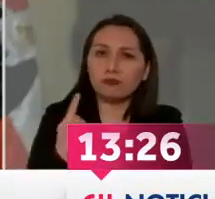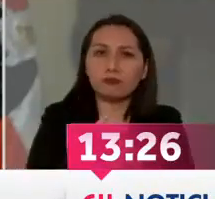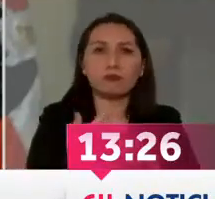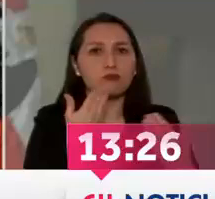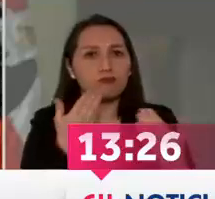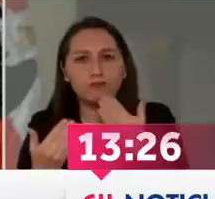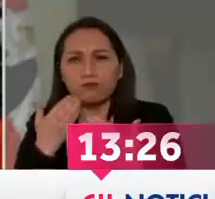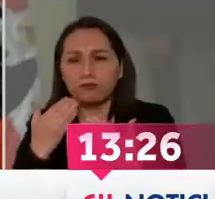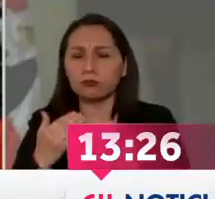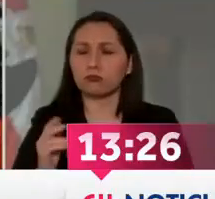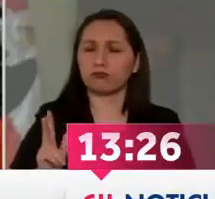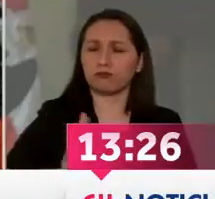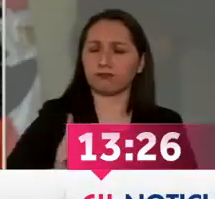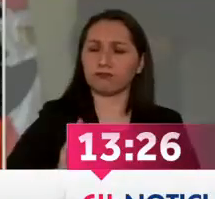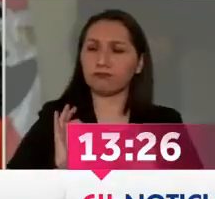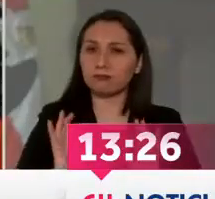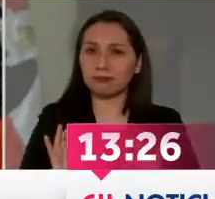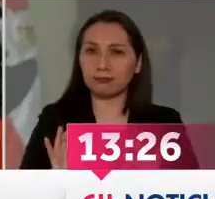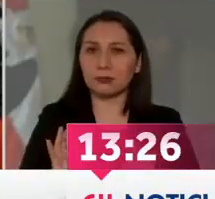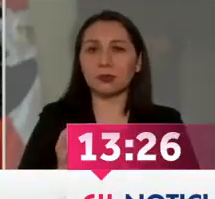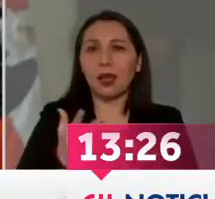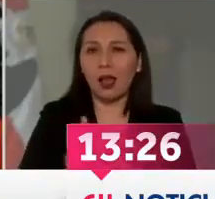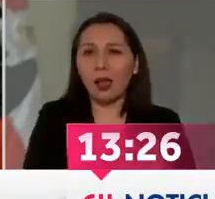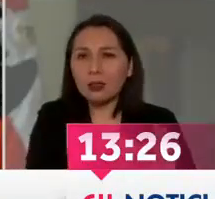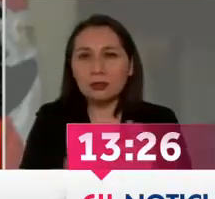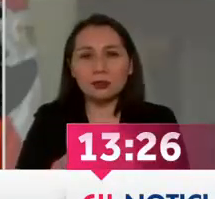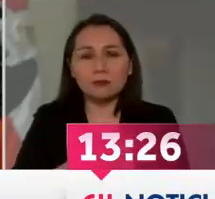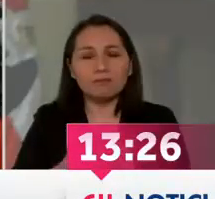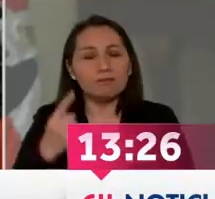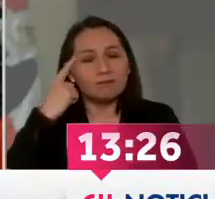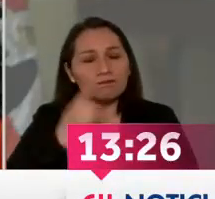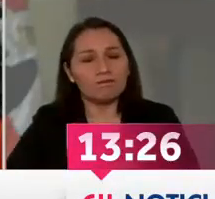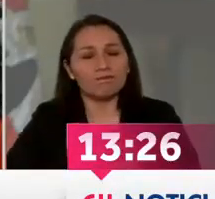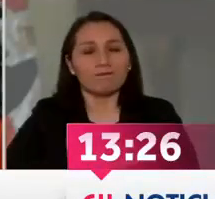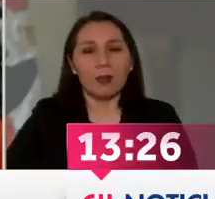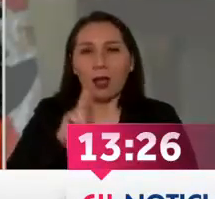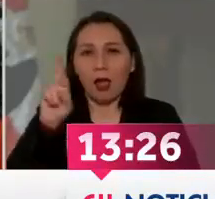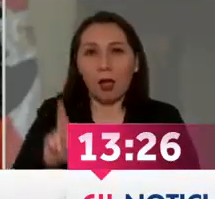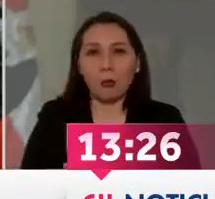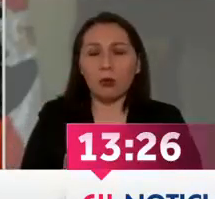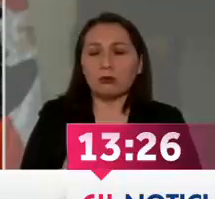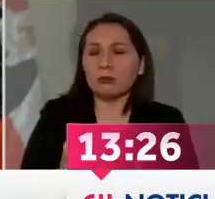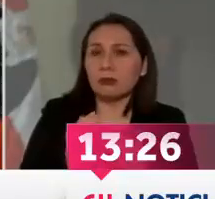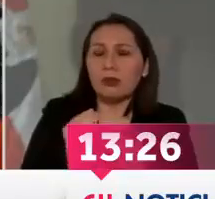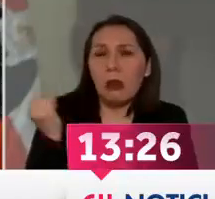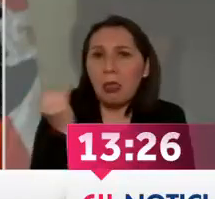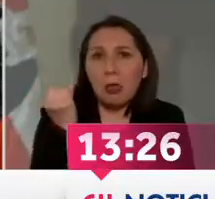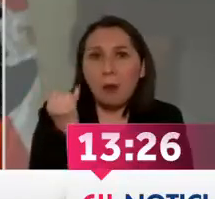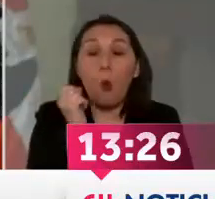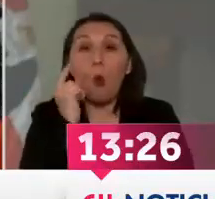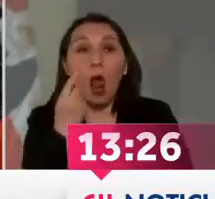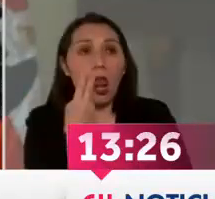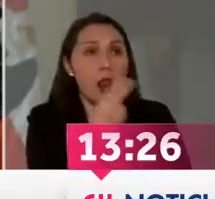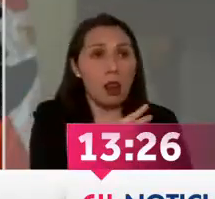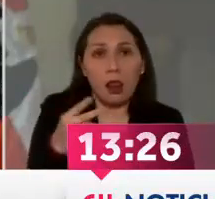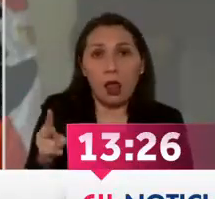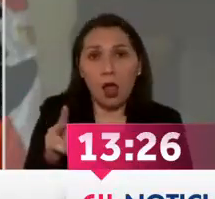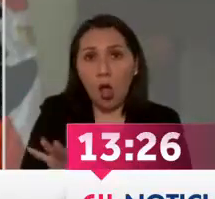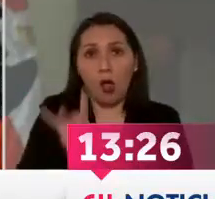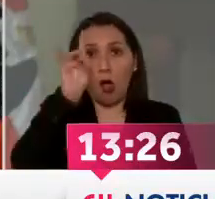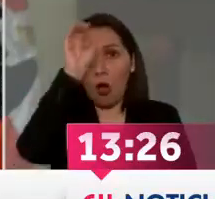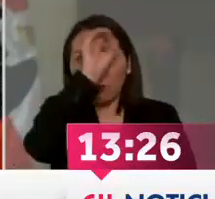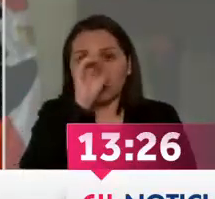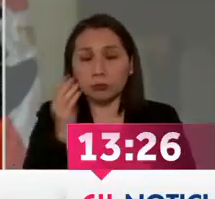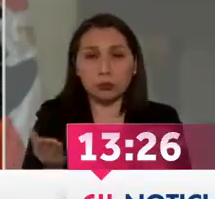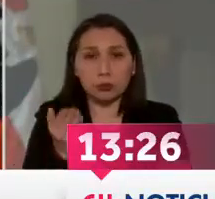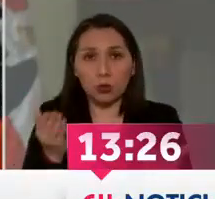con altura de miras y que tenga sentido republicano. Que independientemente de las opciones de cada grupo o persona,